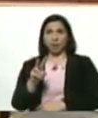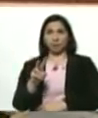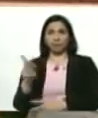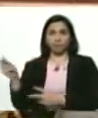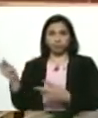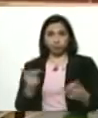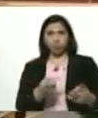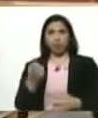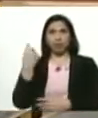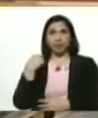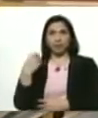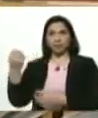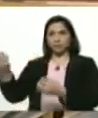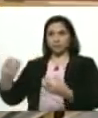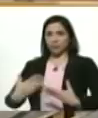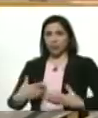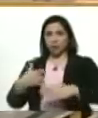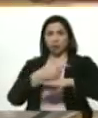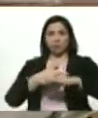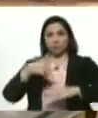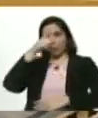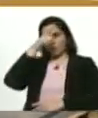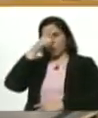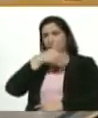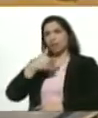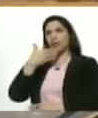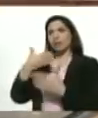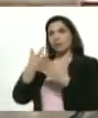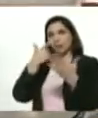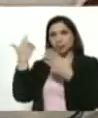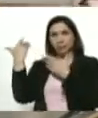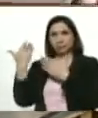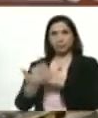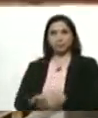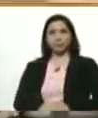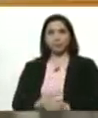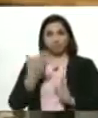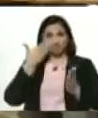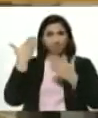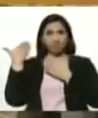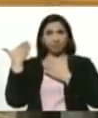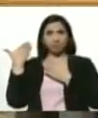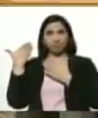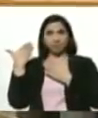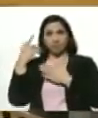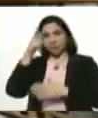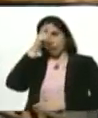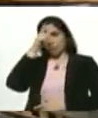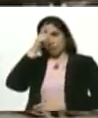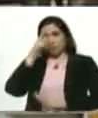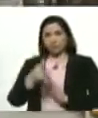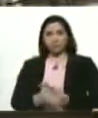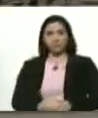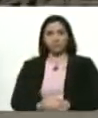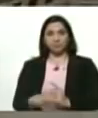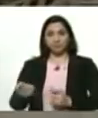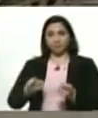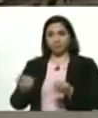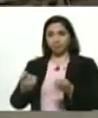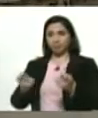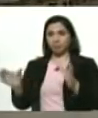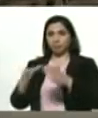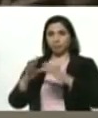donaciones del gobierno de alemania quiero agradecer lo hay tan directo de alemania coordinado por la organización